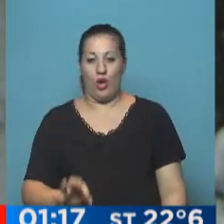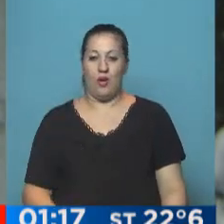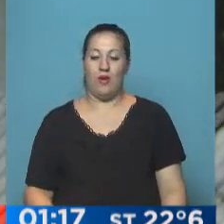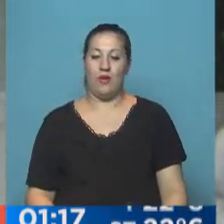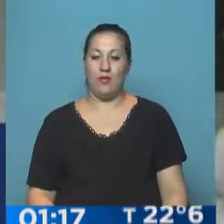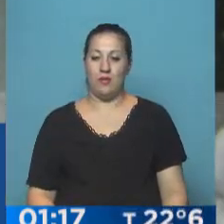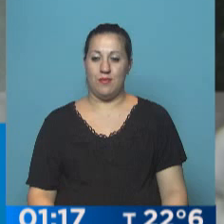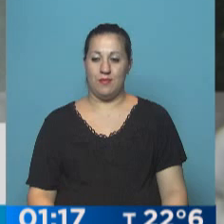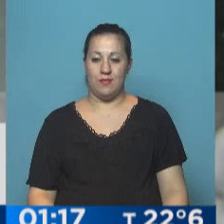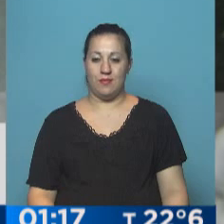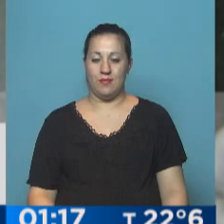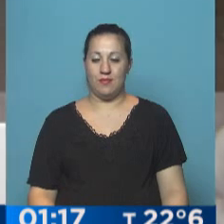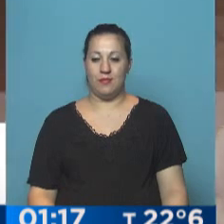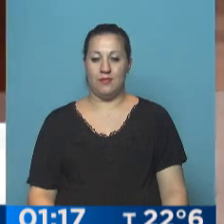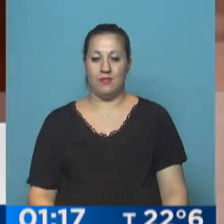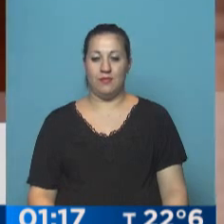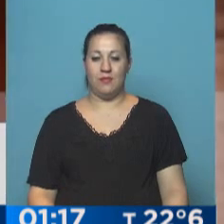Cruel en el cartel,